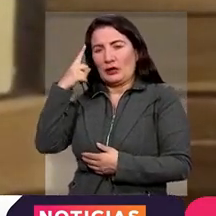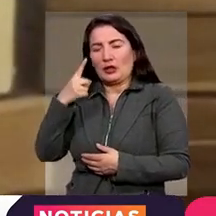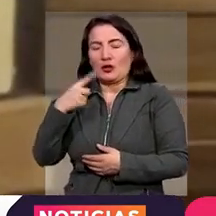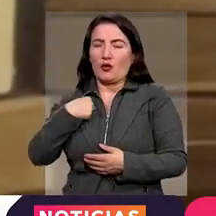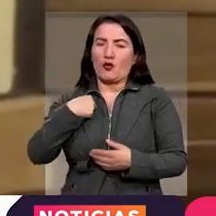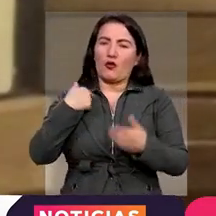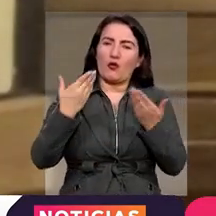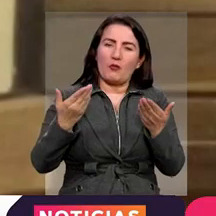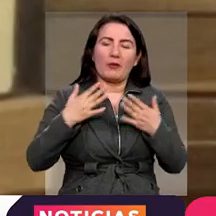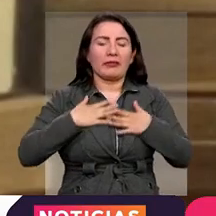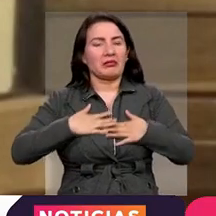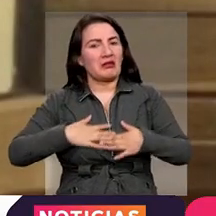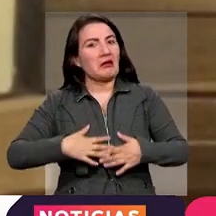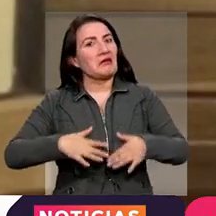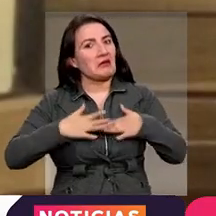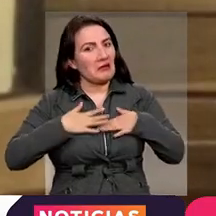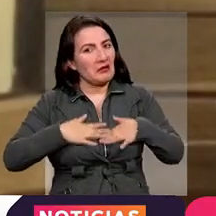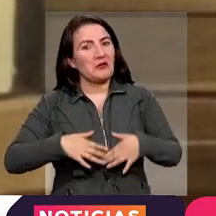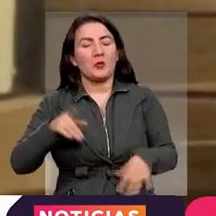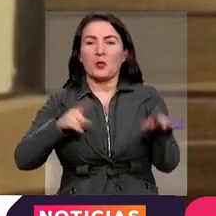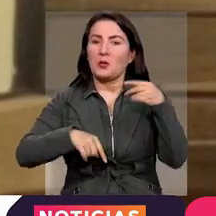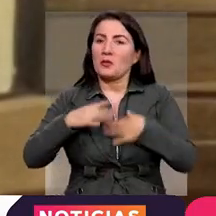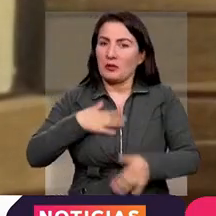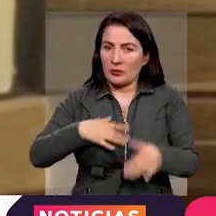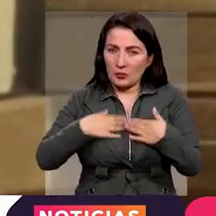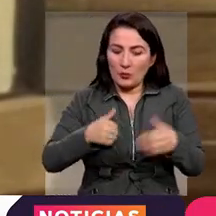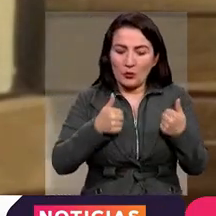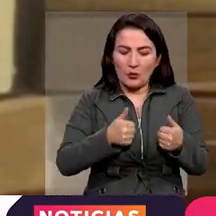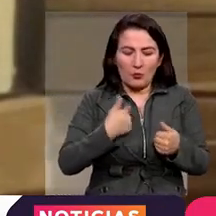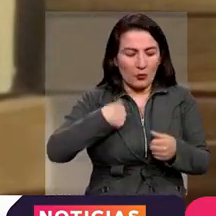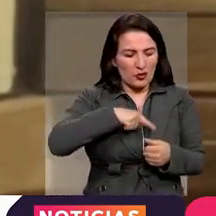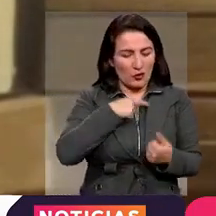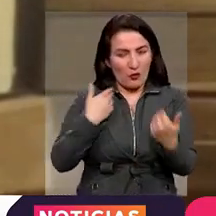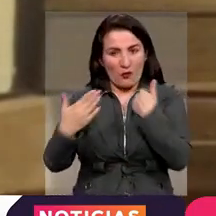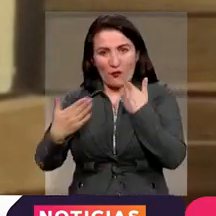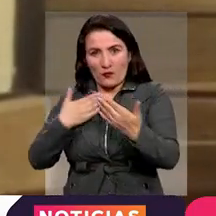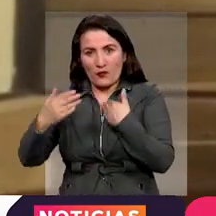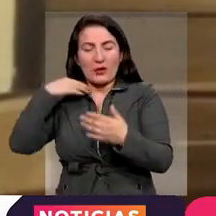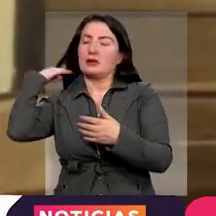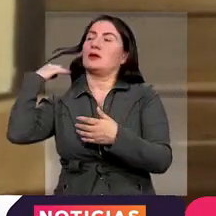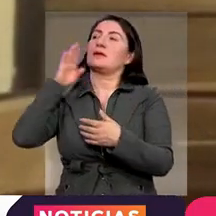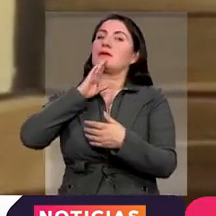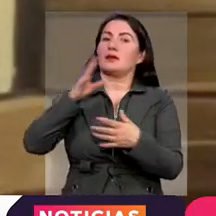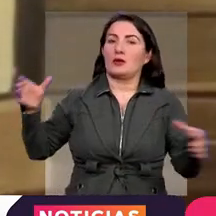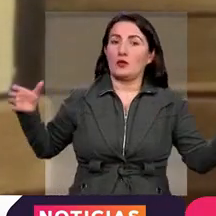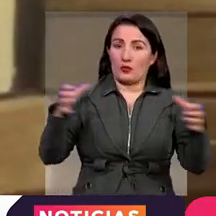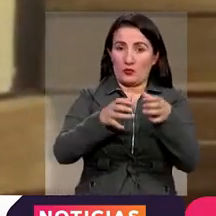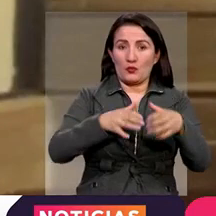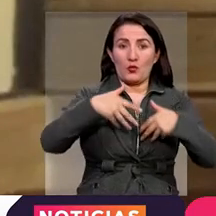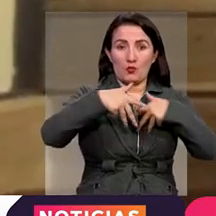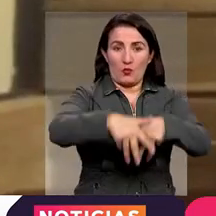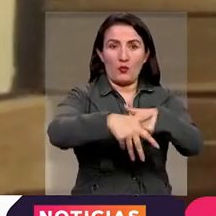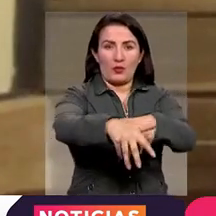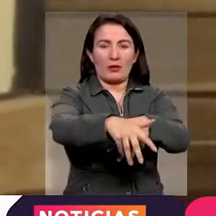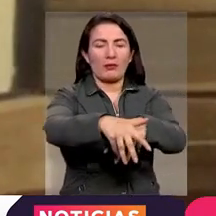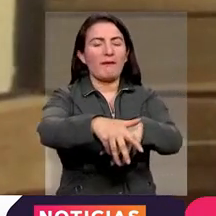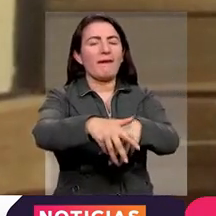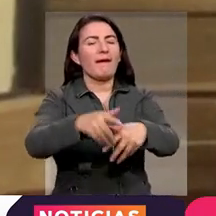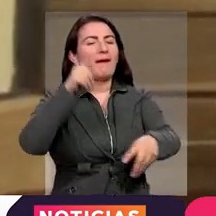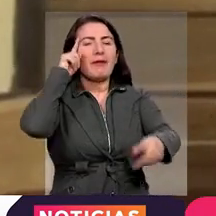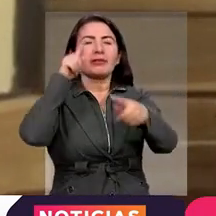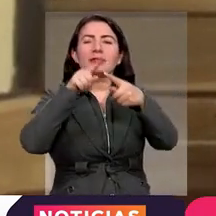una relativa tranquilidad y que deben permitir un asomo de confianza por parte de la fuerza pública en el propósito